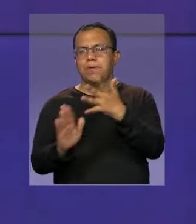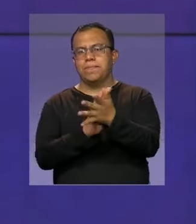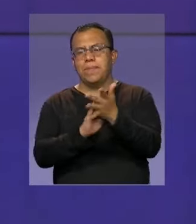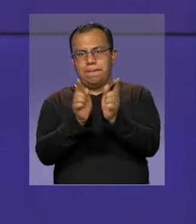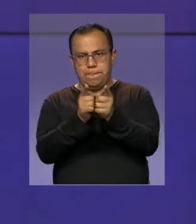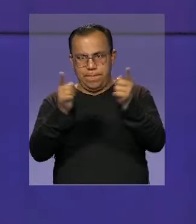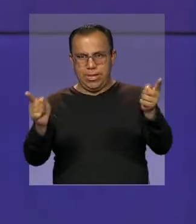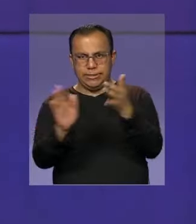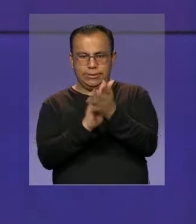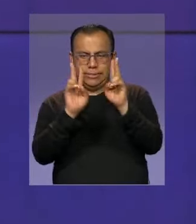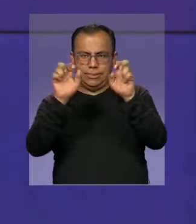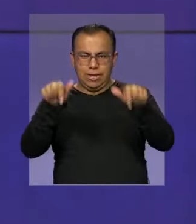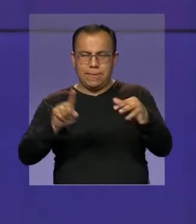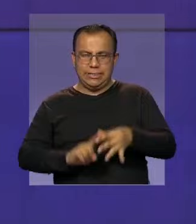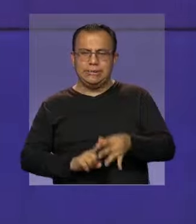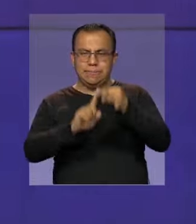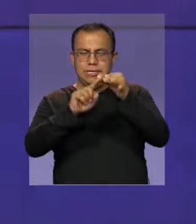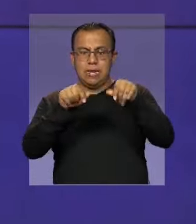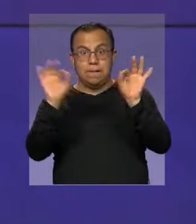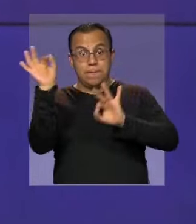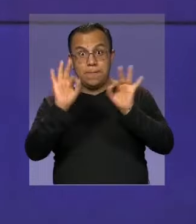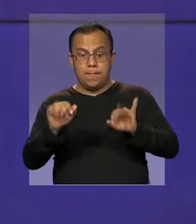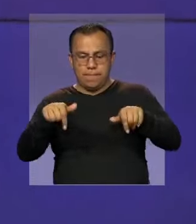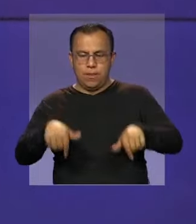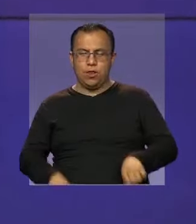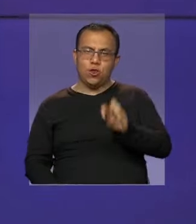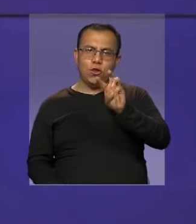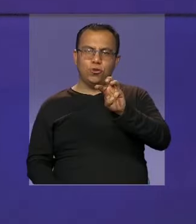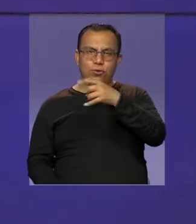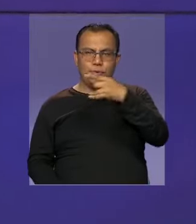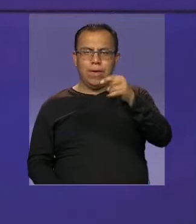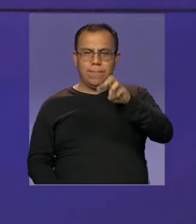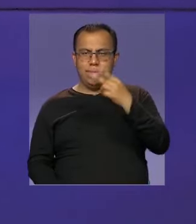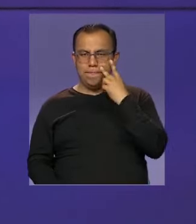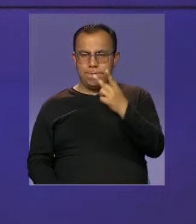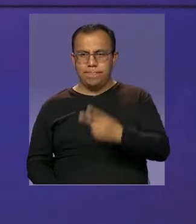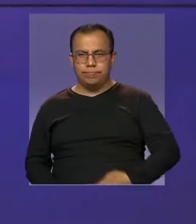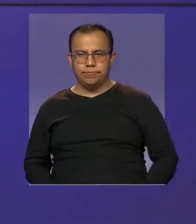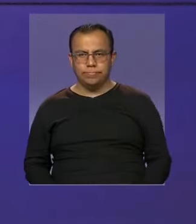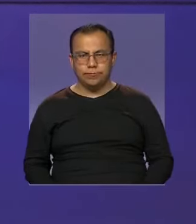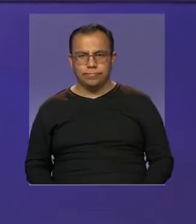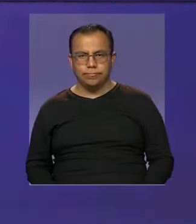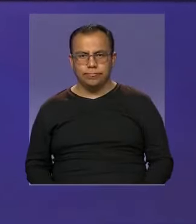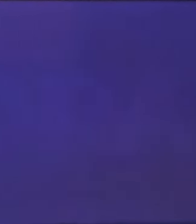más información de este especial que hemos preparado en el 8M. Ya nos vemos.